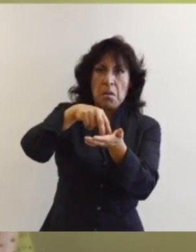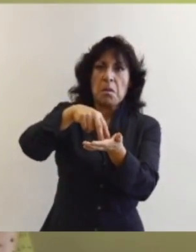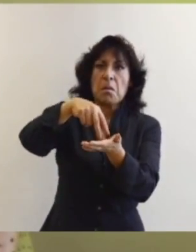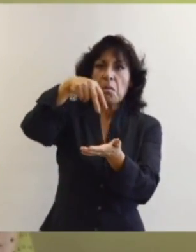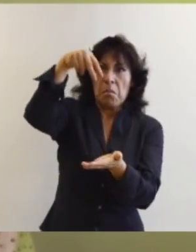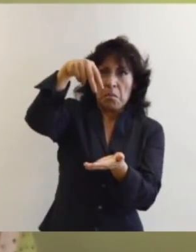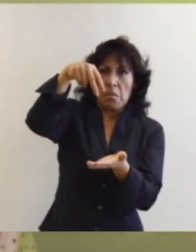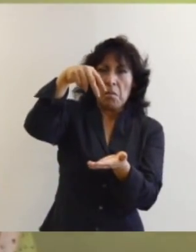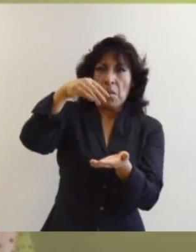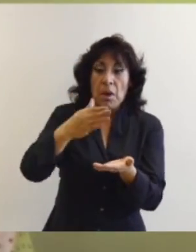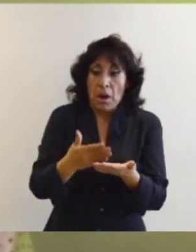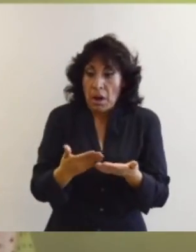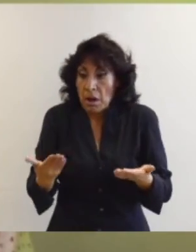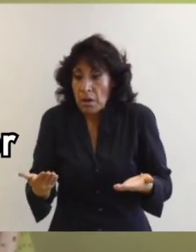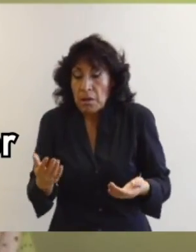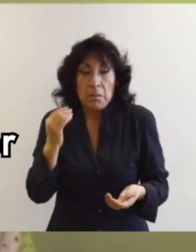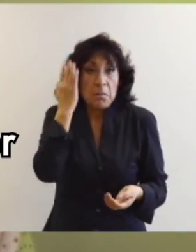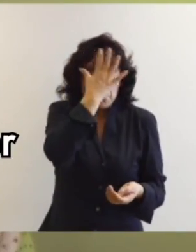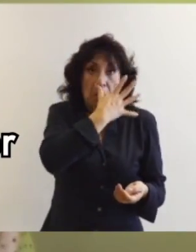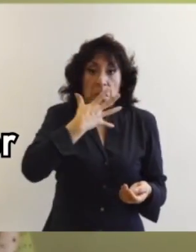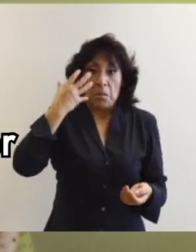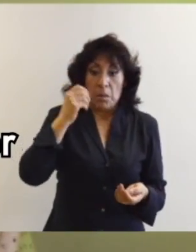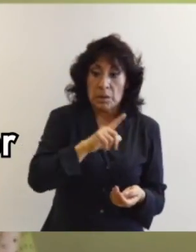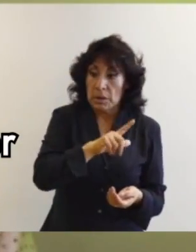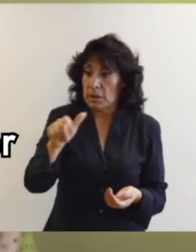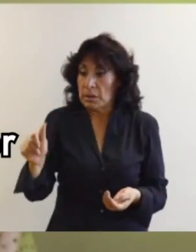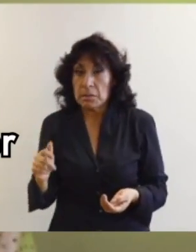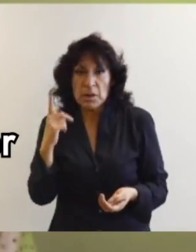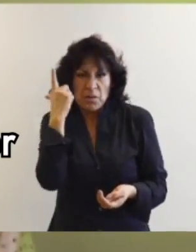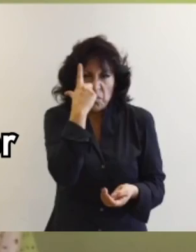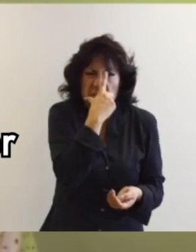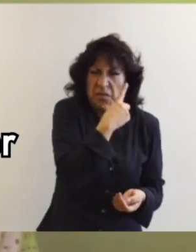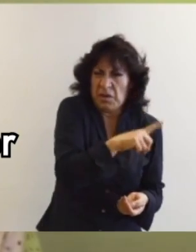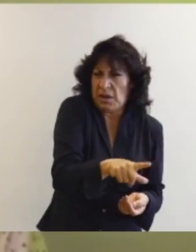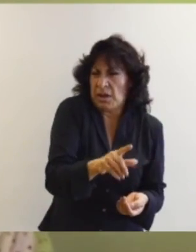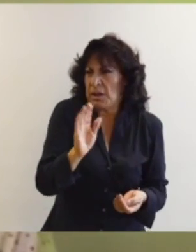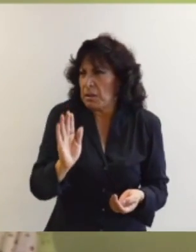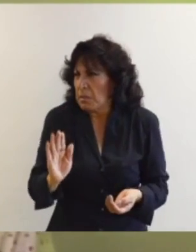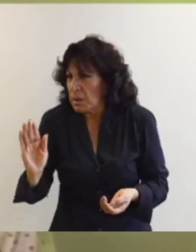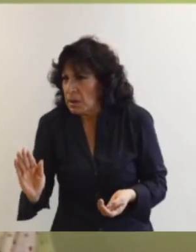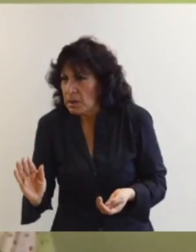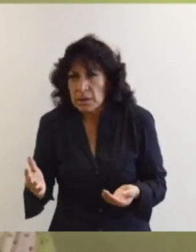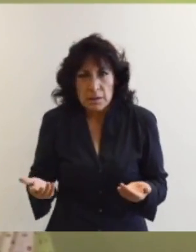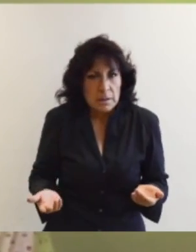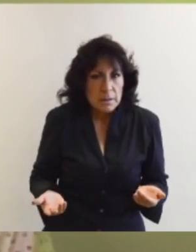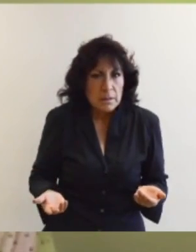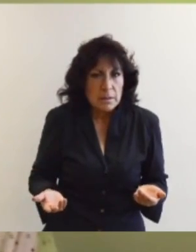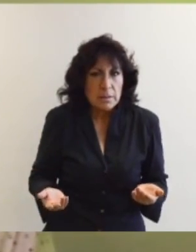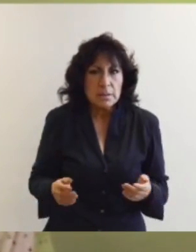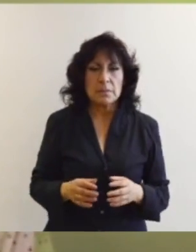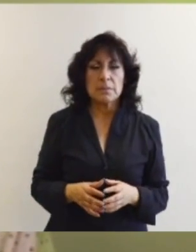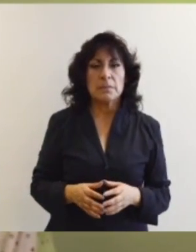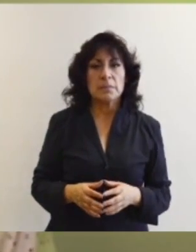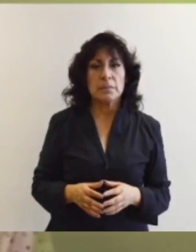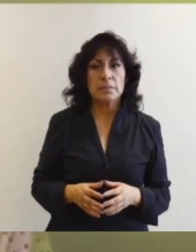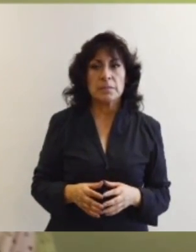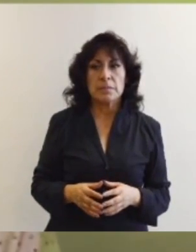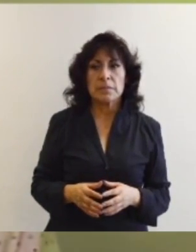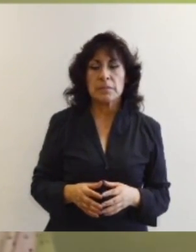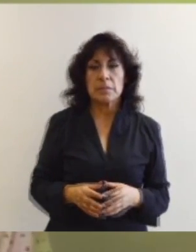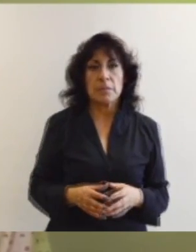que como esas de que habló usted, pueden en unos cuantos años parecer sucesivamente bellas